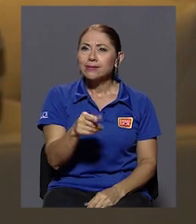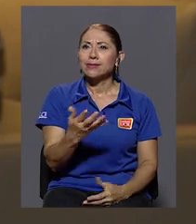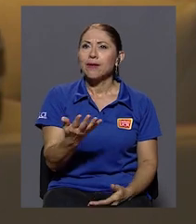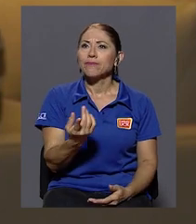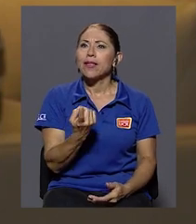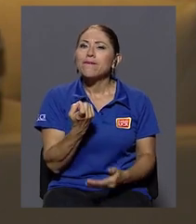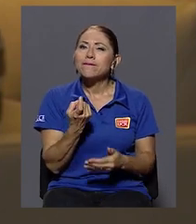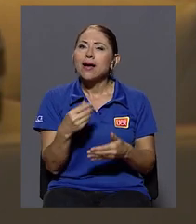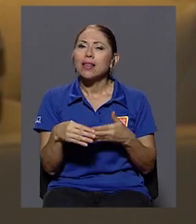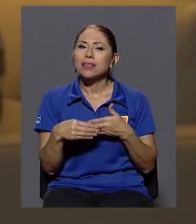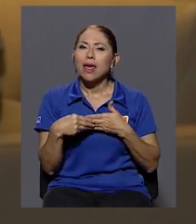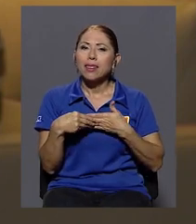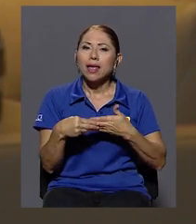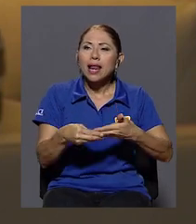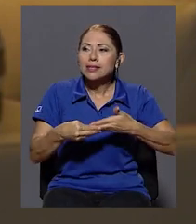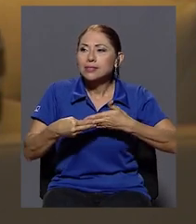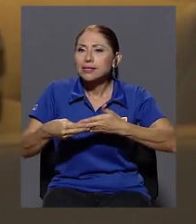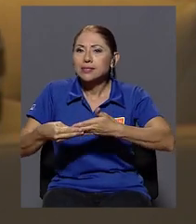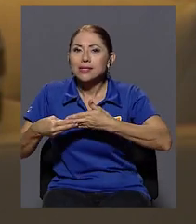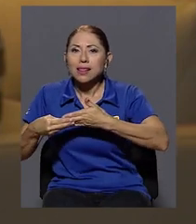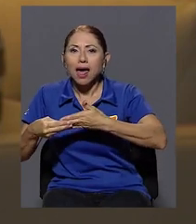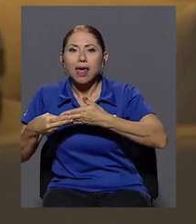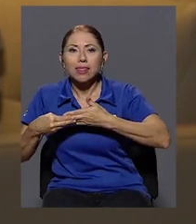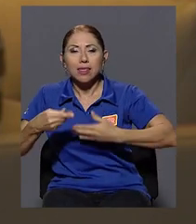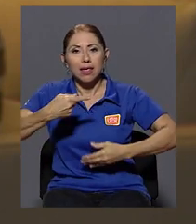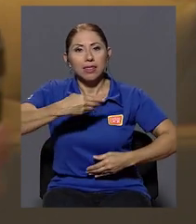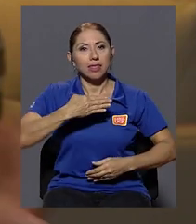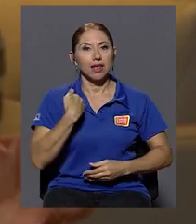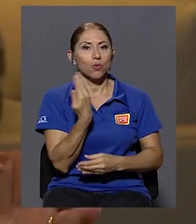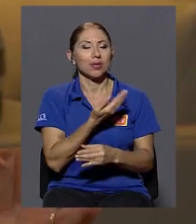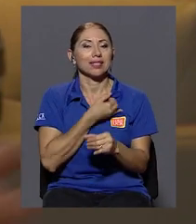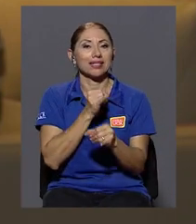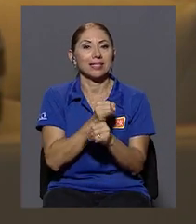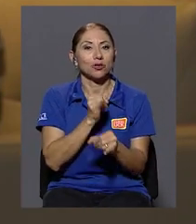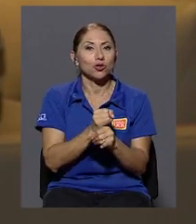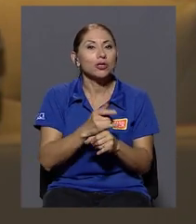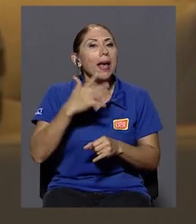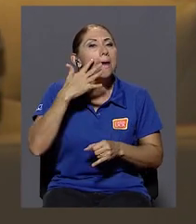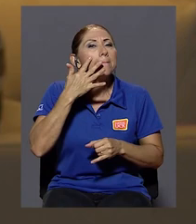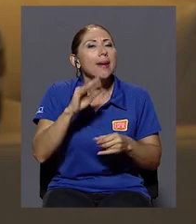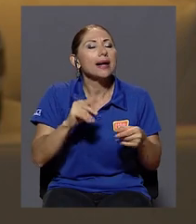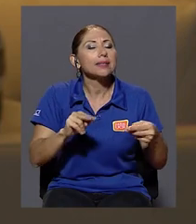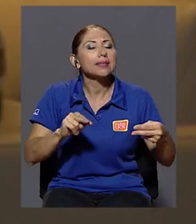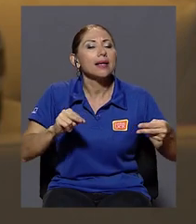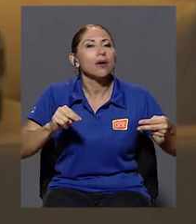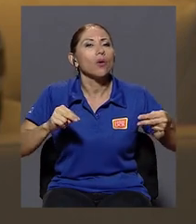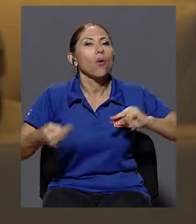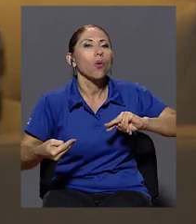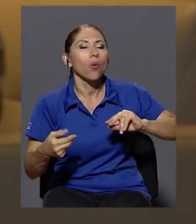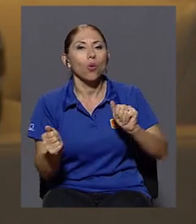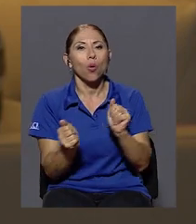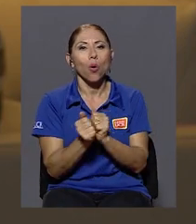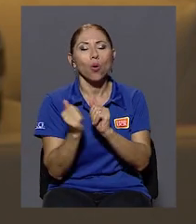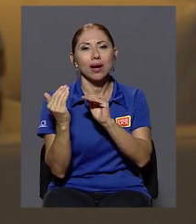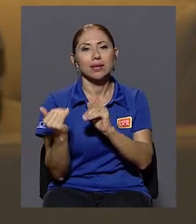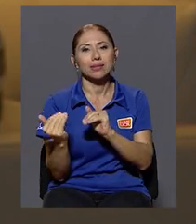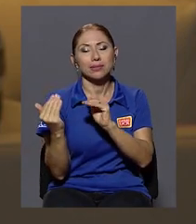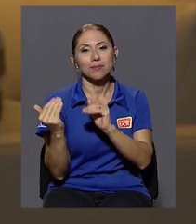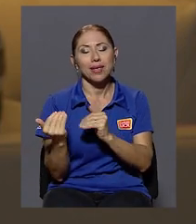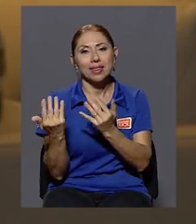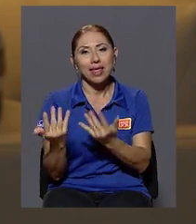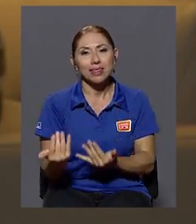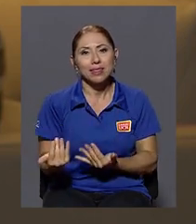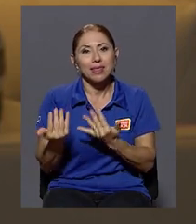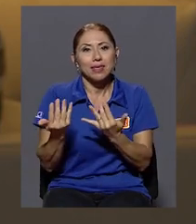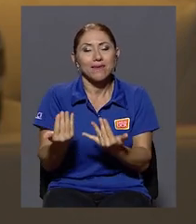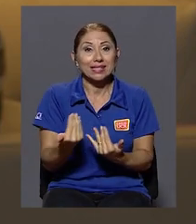Falta de elasticidad de nuestras instituciones parece conspirar o contrastar con las expectativas